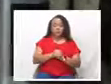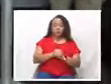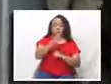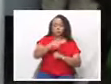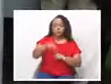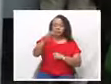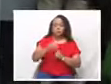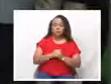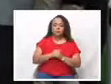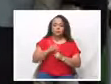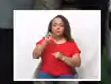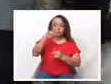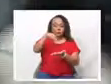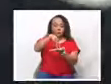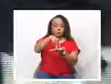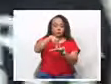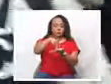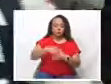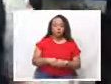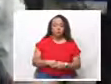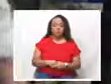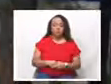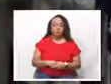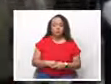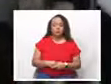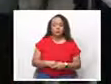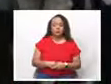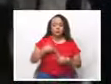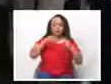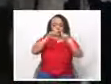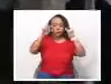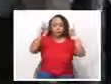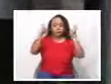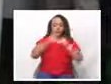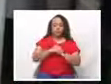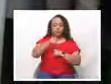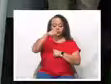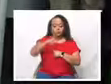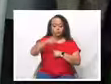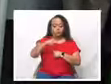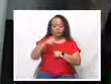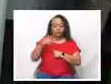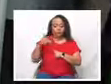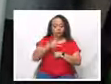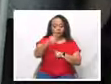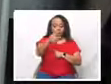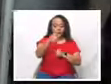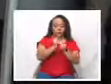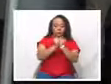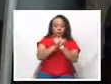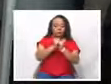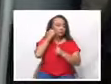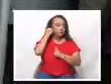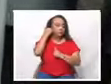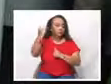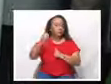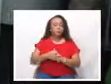a Sherman Witty, que tiene el lema, aquí viaja el atleta de oro. Sobre